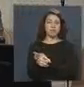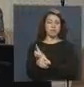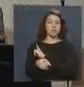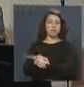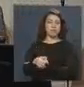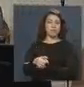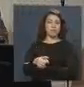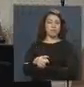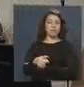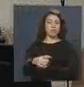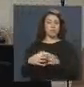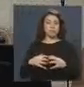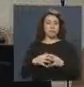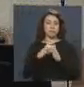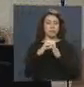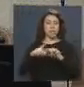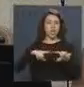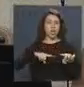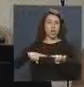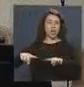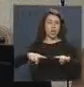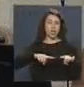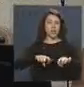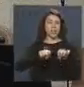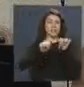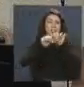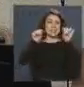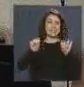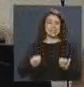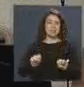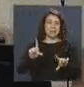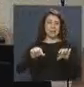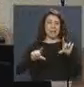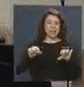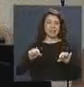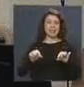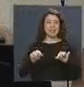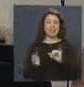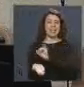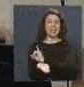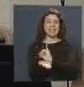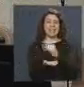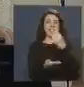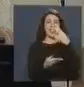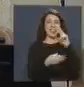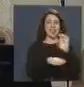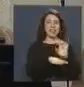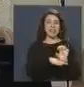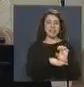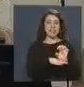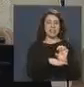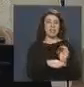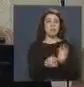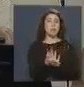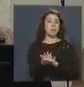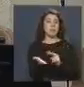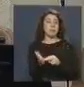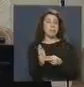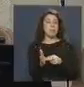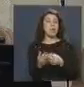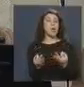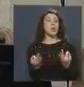el fortalecimiento de la coordinación del sistema estadístico entre instituciones del Estado, porque si hay un problema hoy